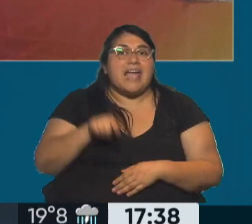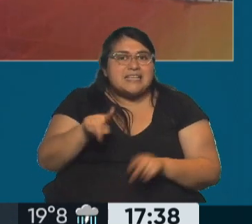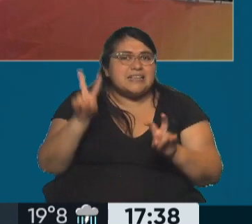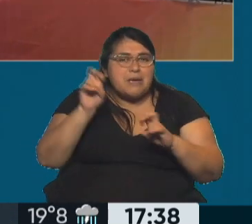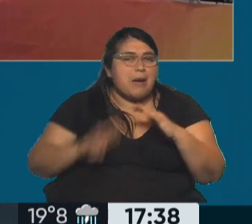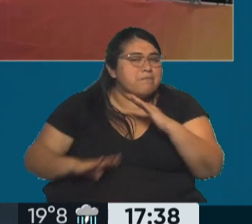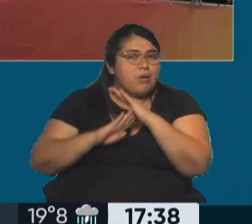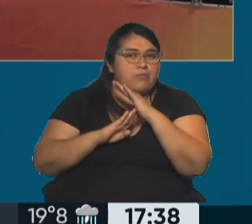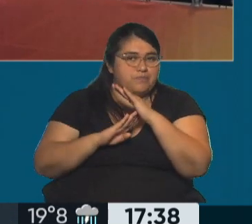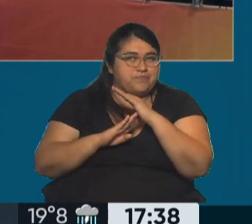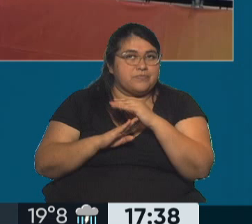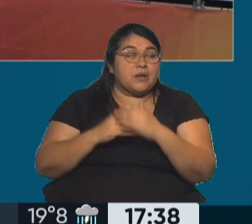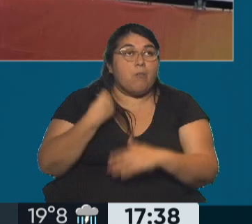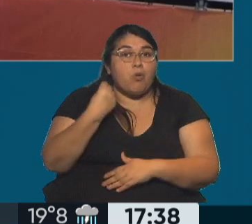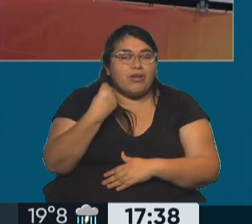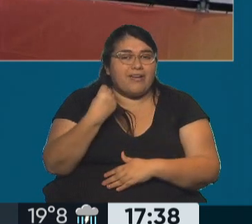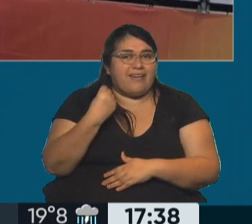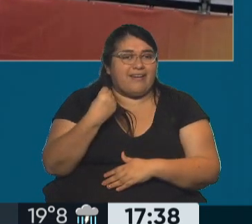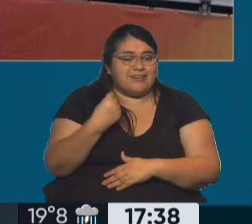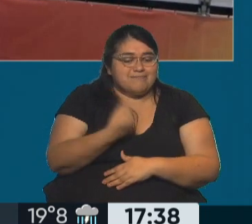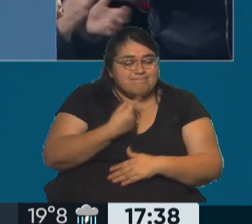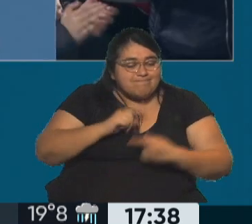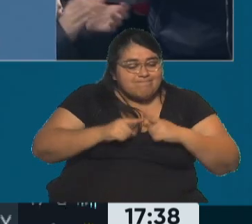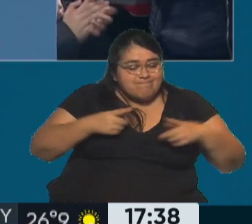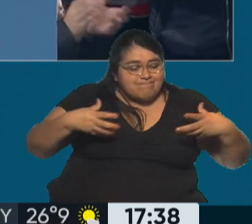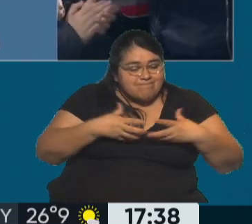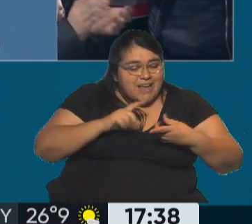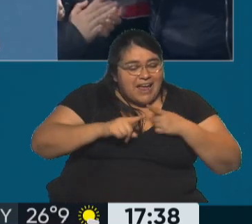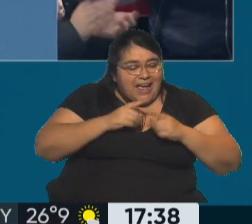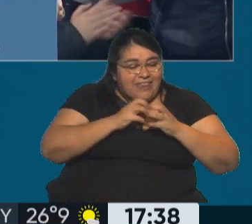por qué? Porque el debate que hay que dar puertas adentro, entiendo e